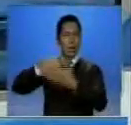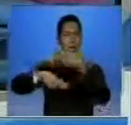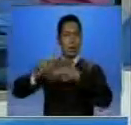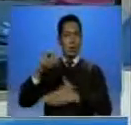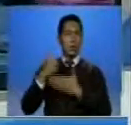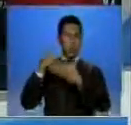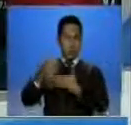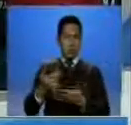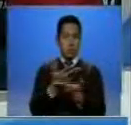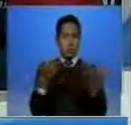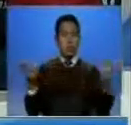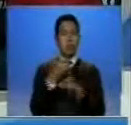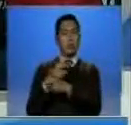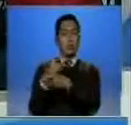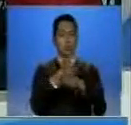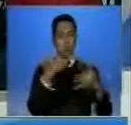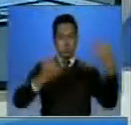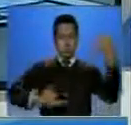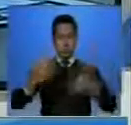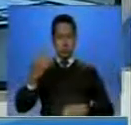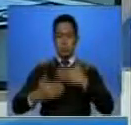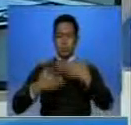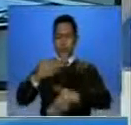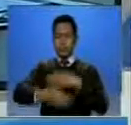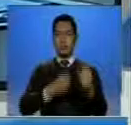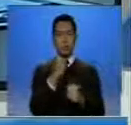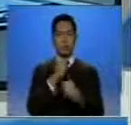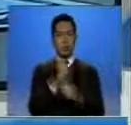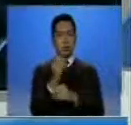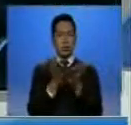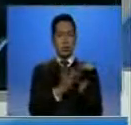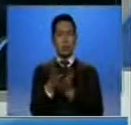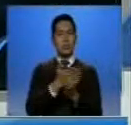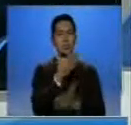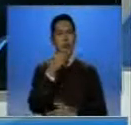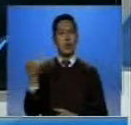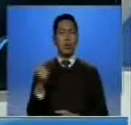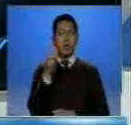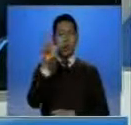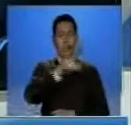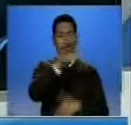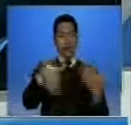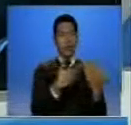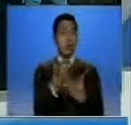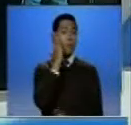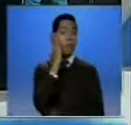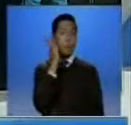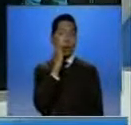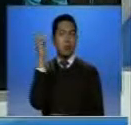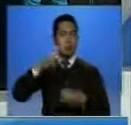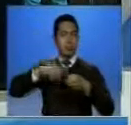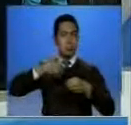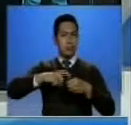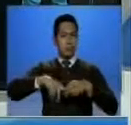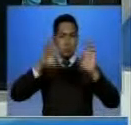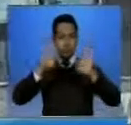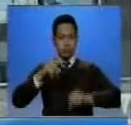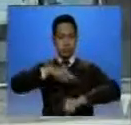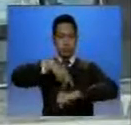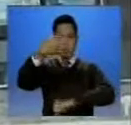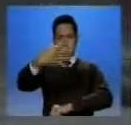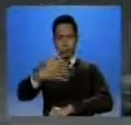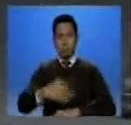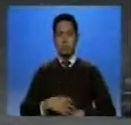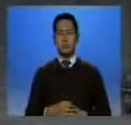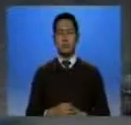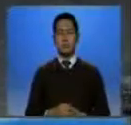sigue trabajando para brindar el mejor servicio para que todas las beneficiarias accedan de manera oportuna y puntual.